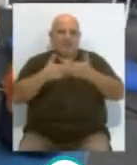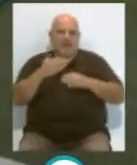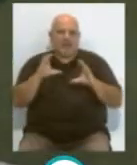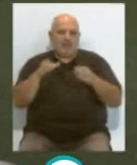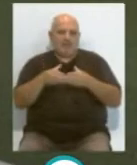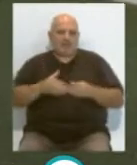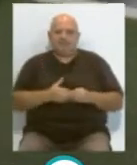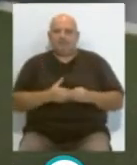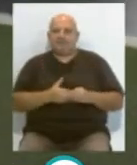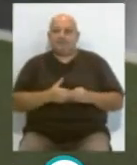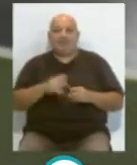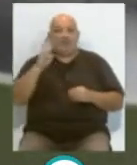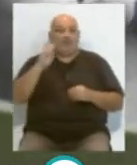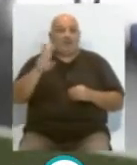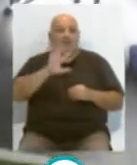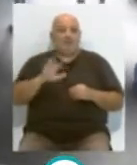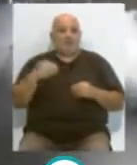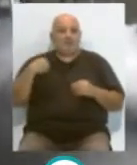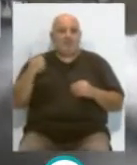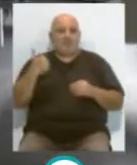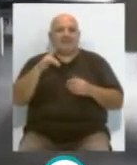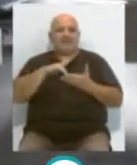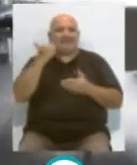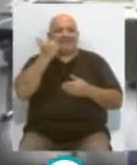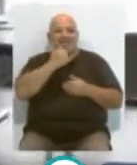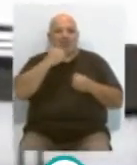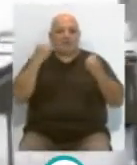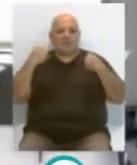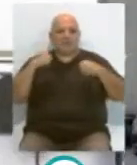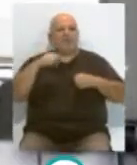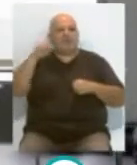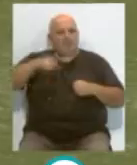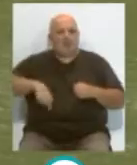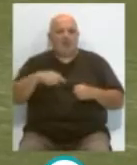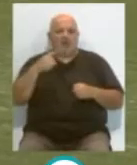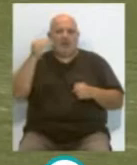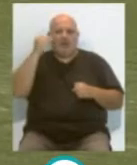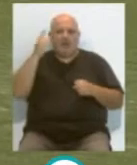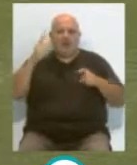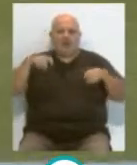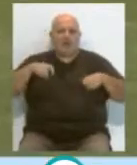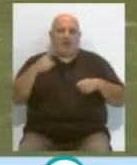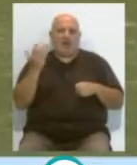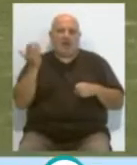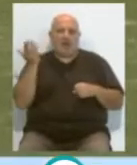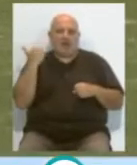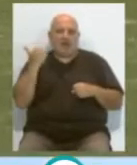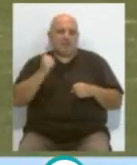equipo. Y aquí estamos viendo el entrenamiento del sábado, o sea que aquí solamente se ha descansado ayer